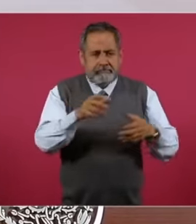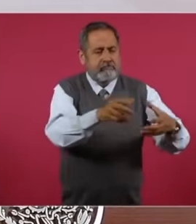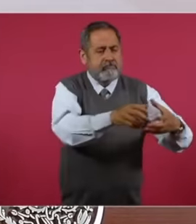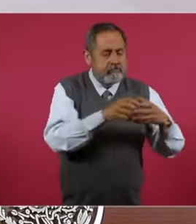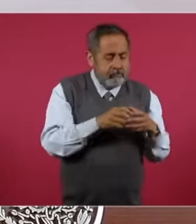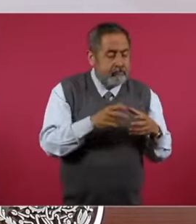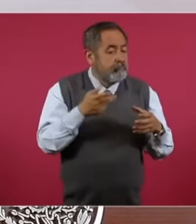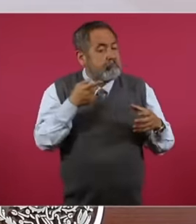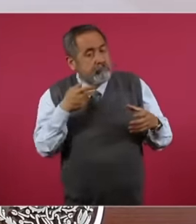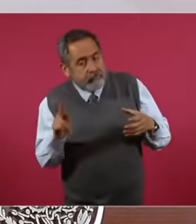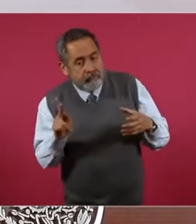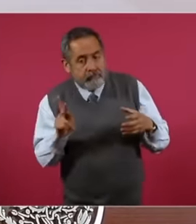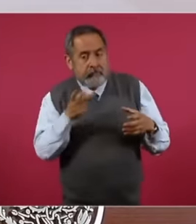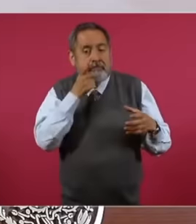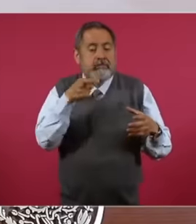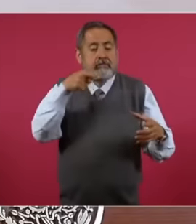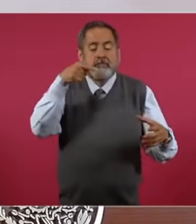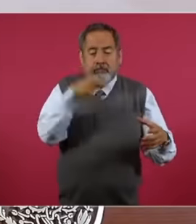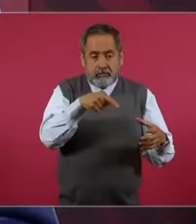sosteniendo